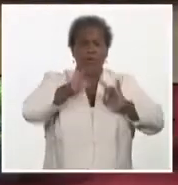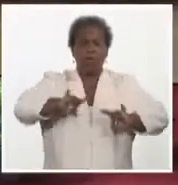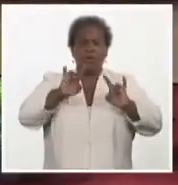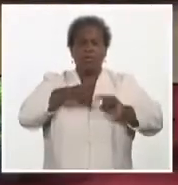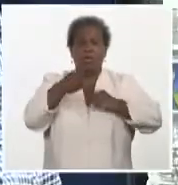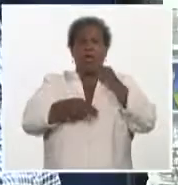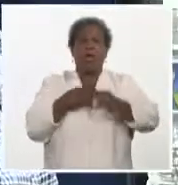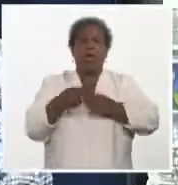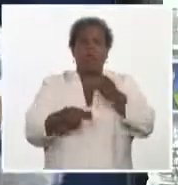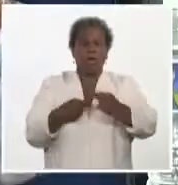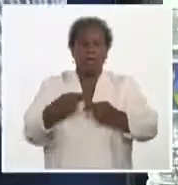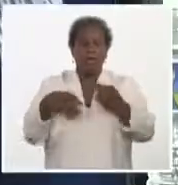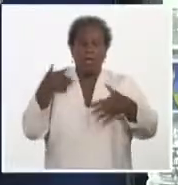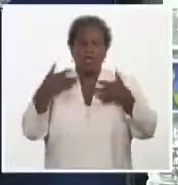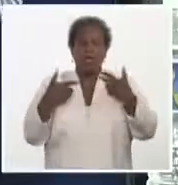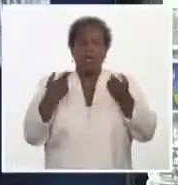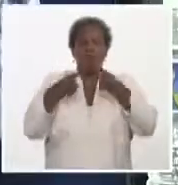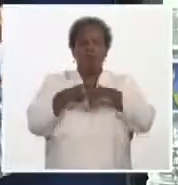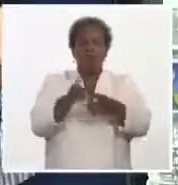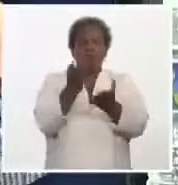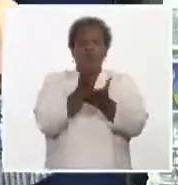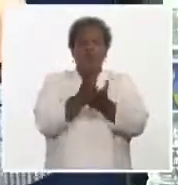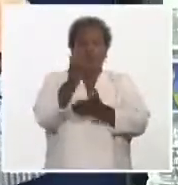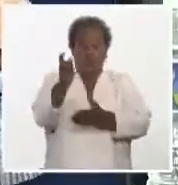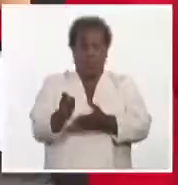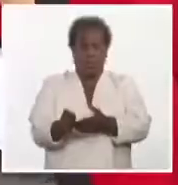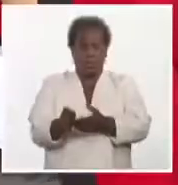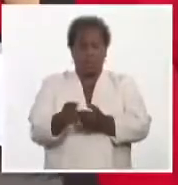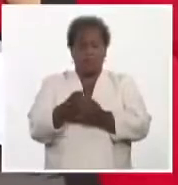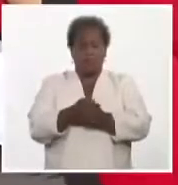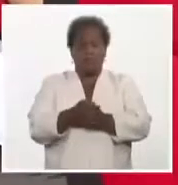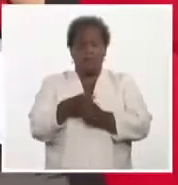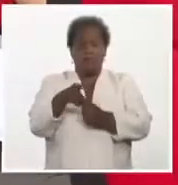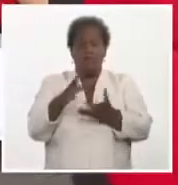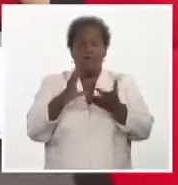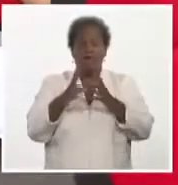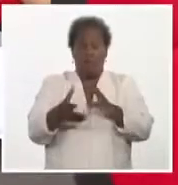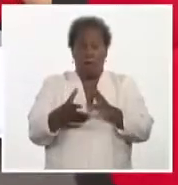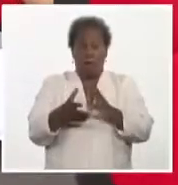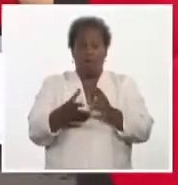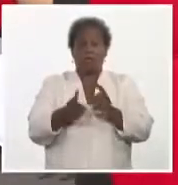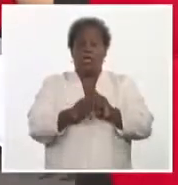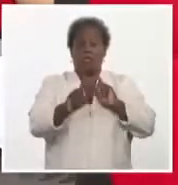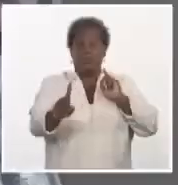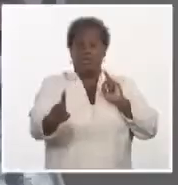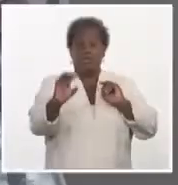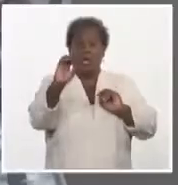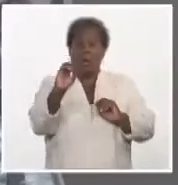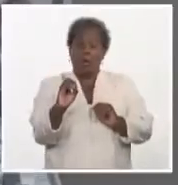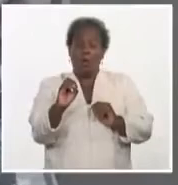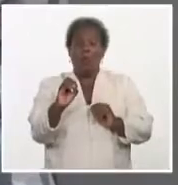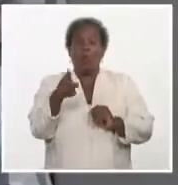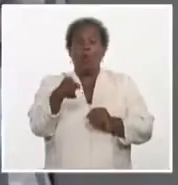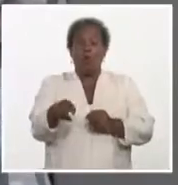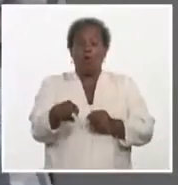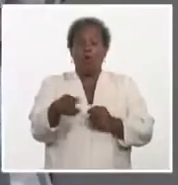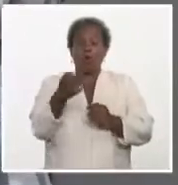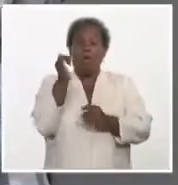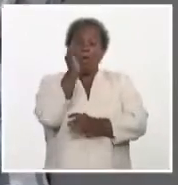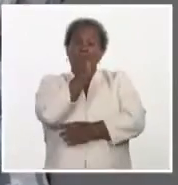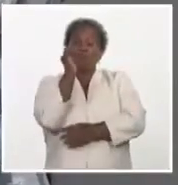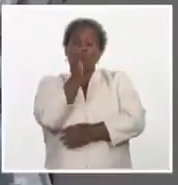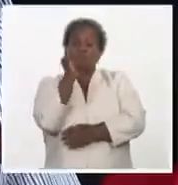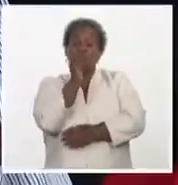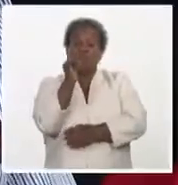actividades académicas con sus estudiantes continuantes a través de la modalidad a distancia y con el empleo de elementos de la virtualidad.